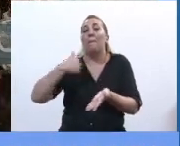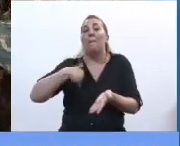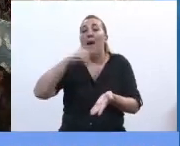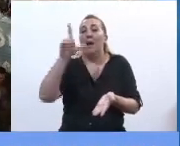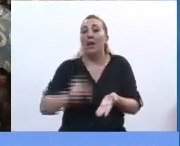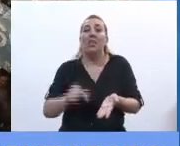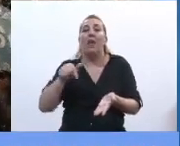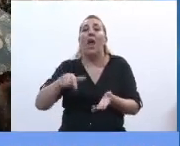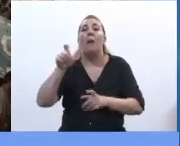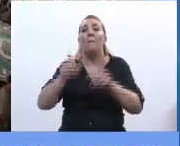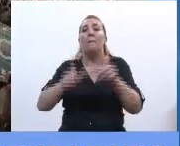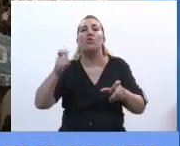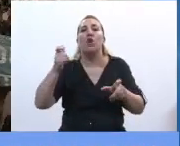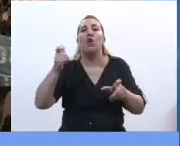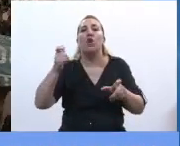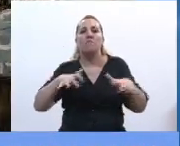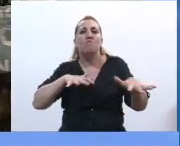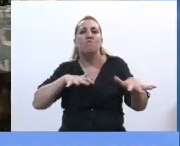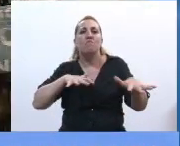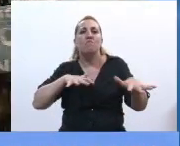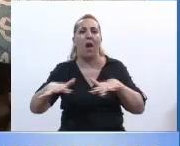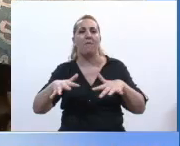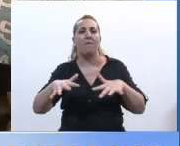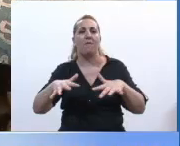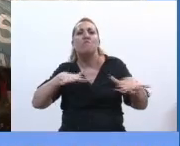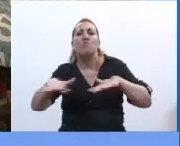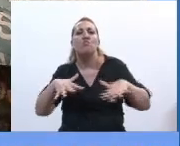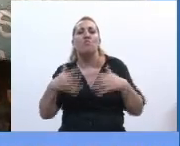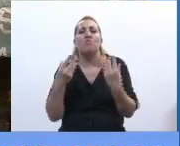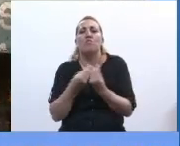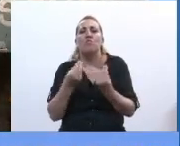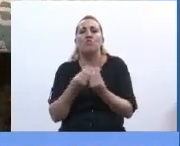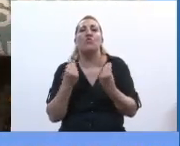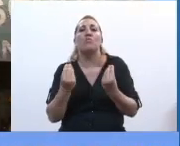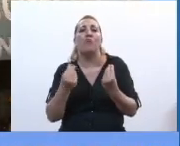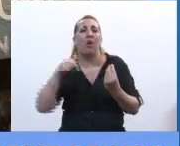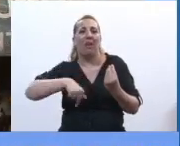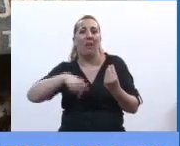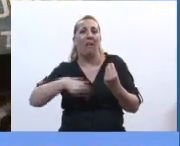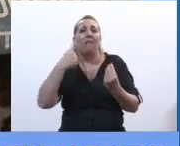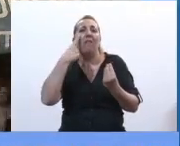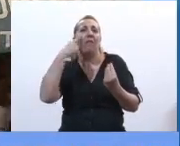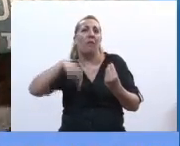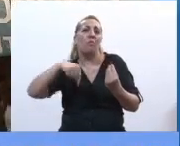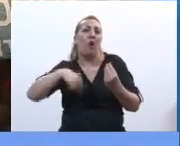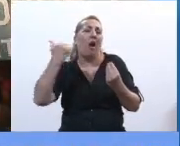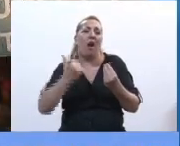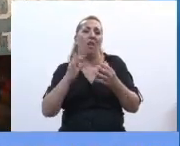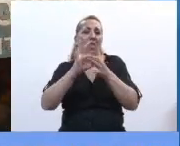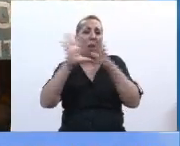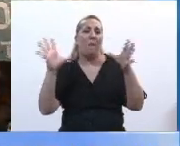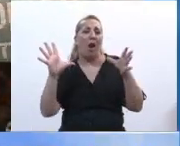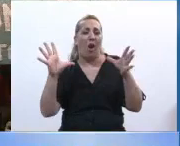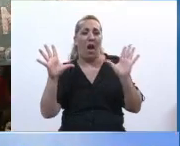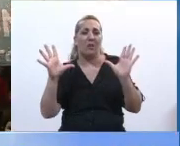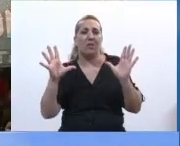movimiento es una sociedad movimiento permanente porque vivimos en un sistema democrático y porque formamos